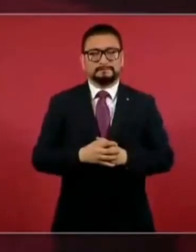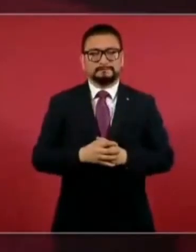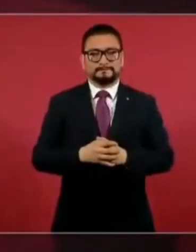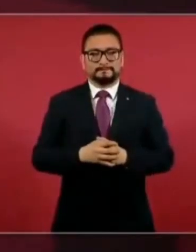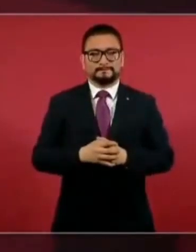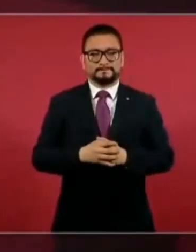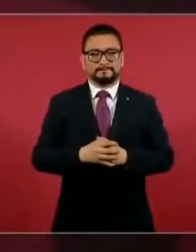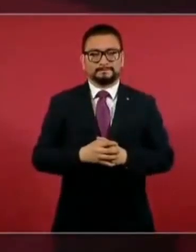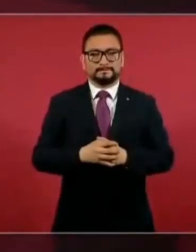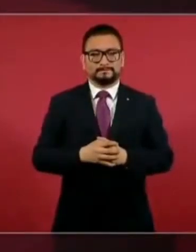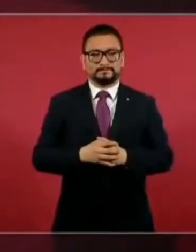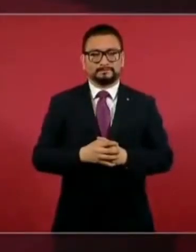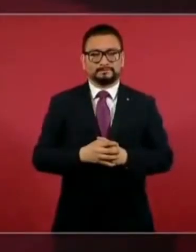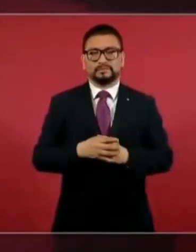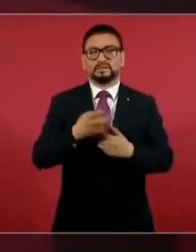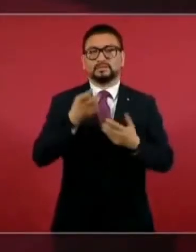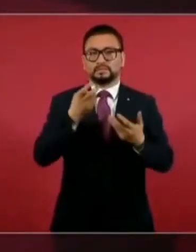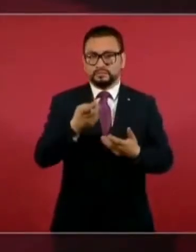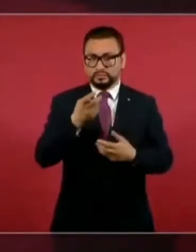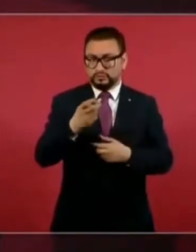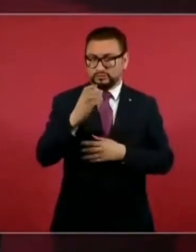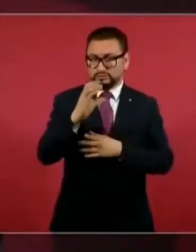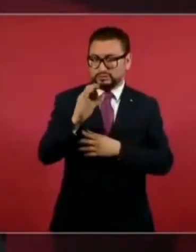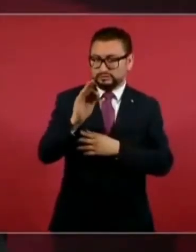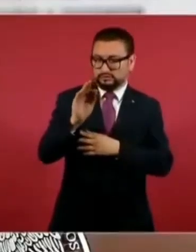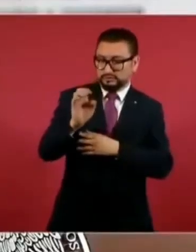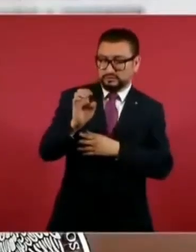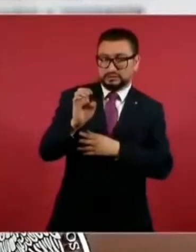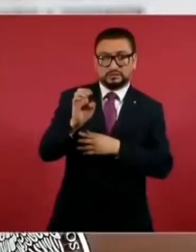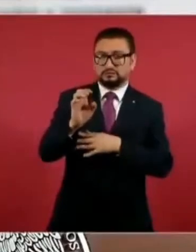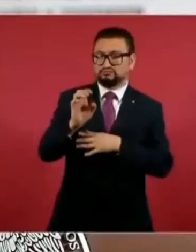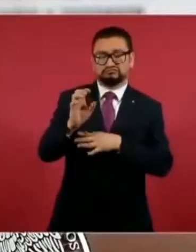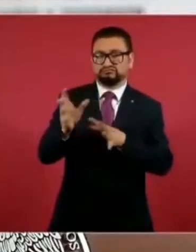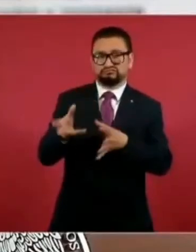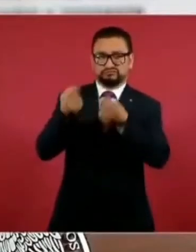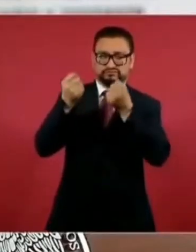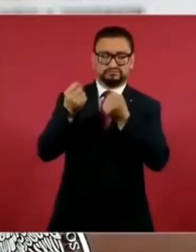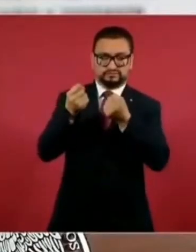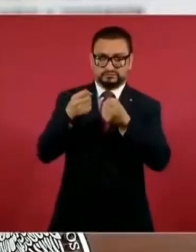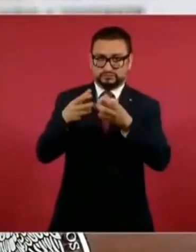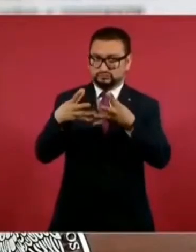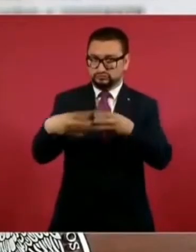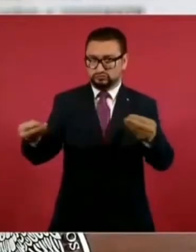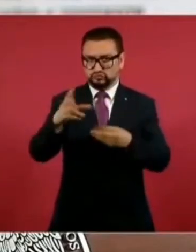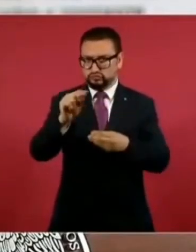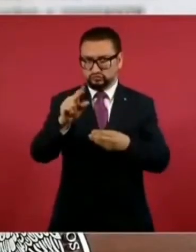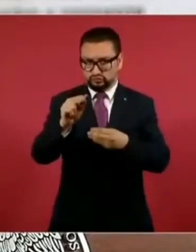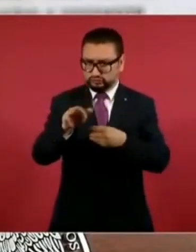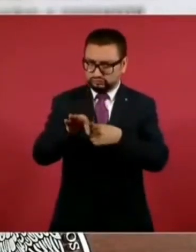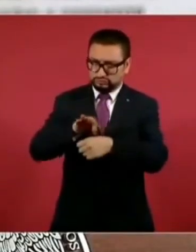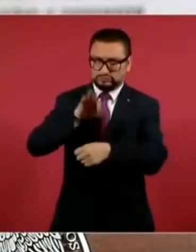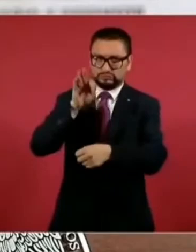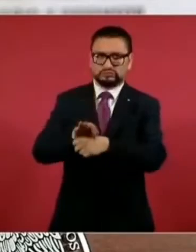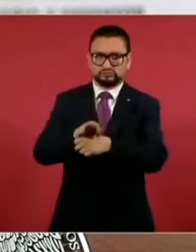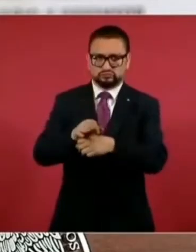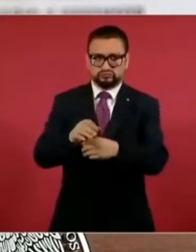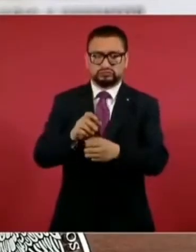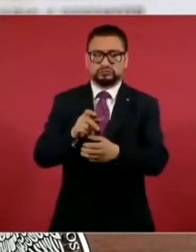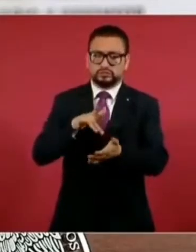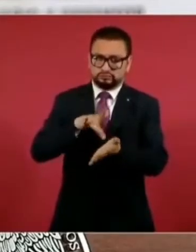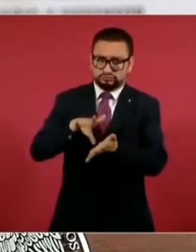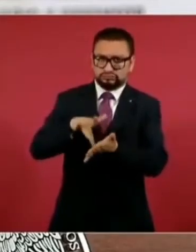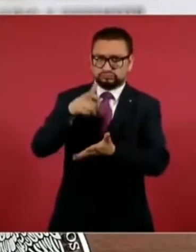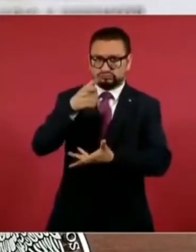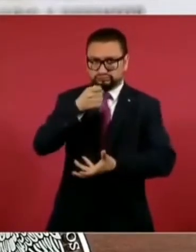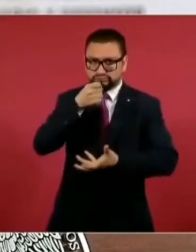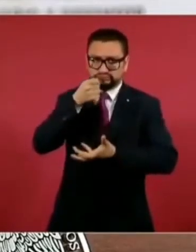Así, la CFE no desaparece, se fortalece técnica y financieramente, eleva